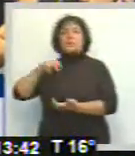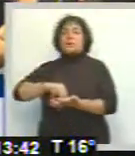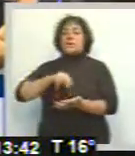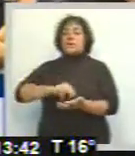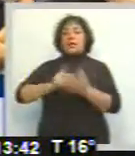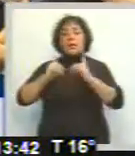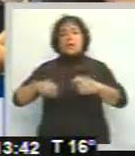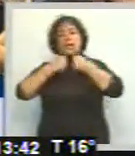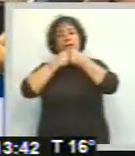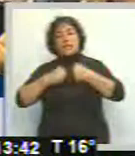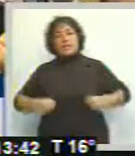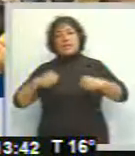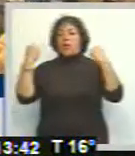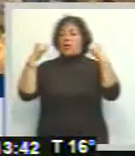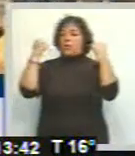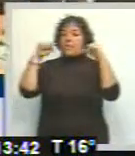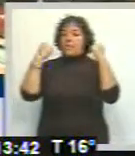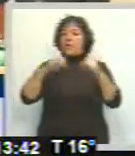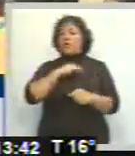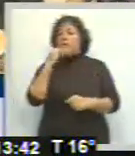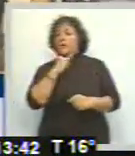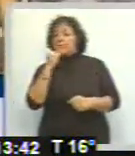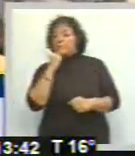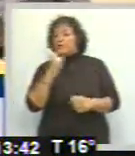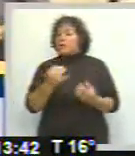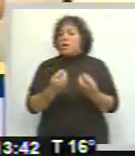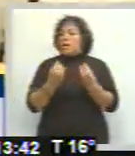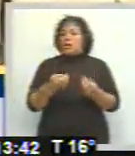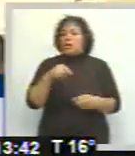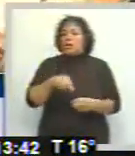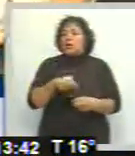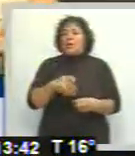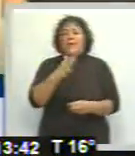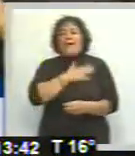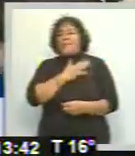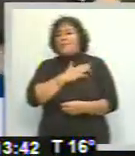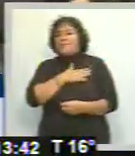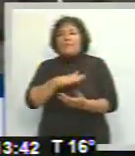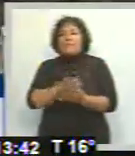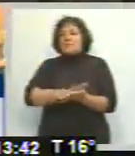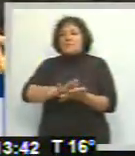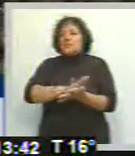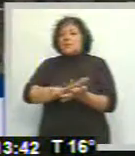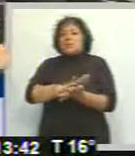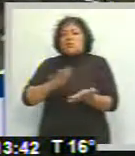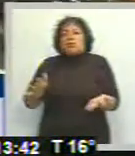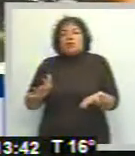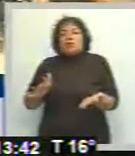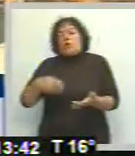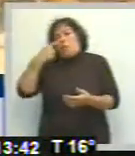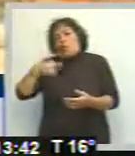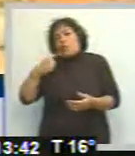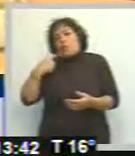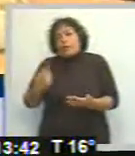el secretario de Deportes Sergio Plaza, hablando acerca de esta lamentable situación que se dio en las últimas horas.